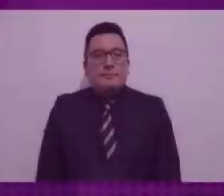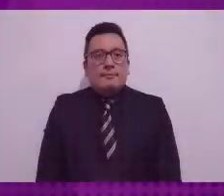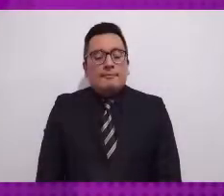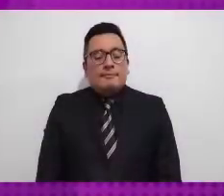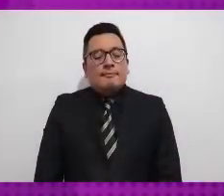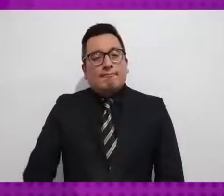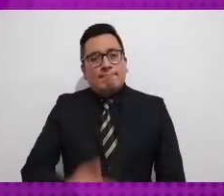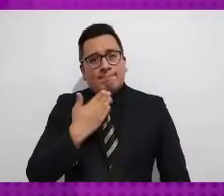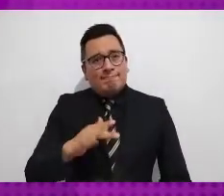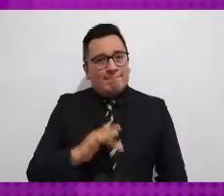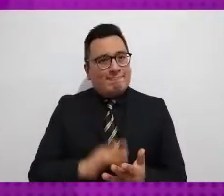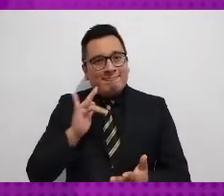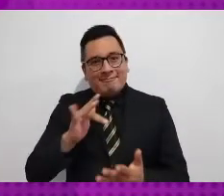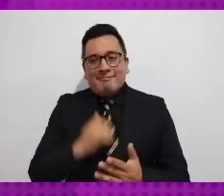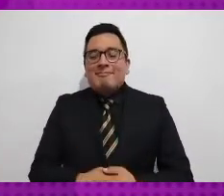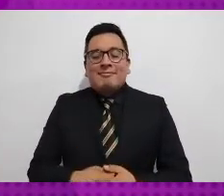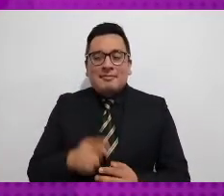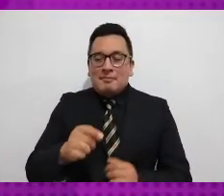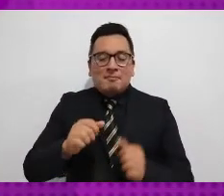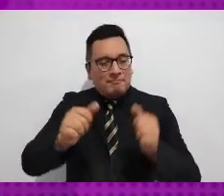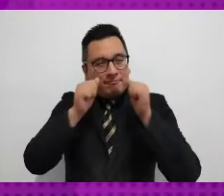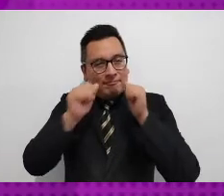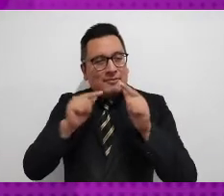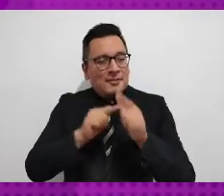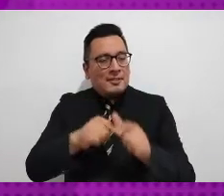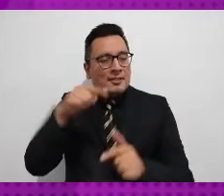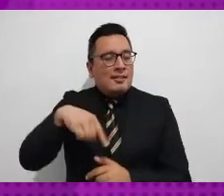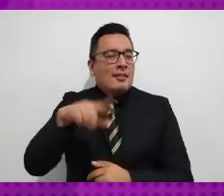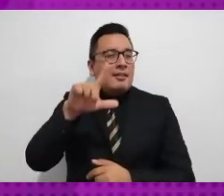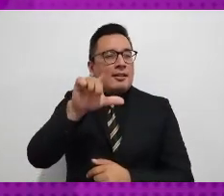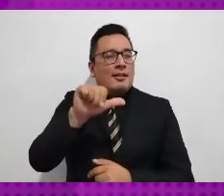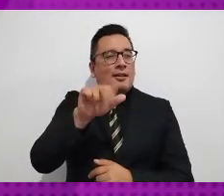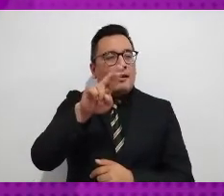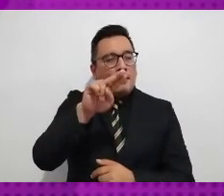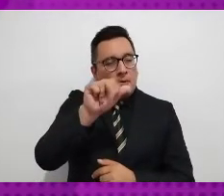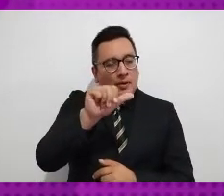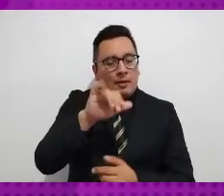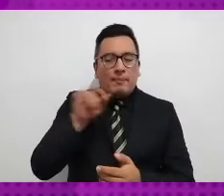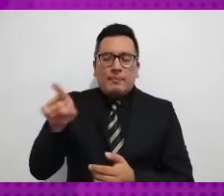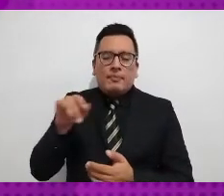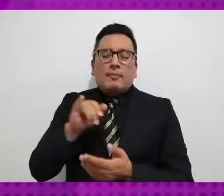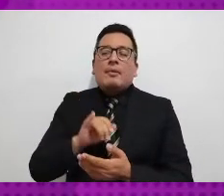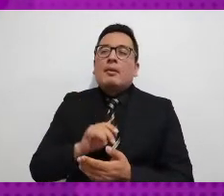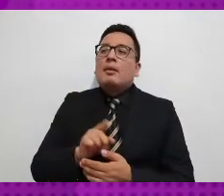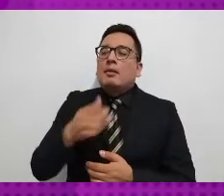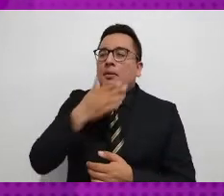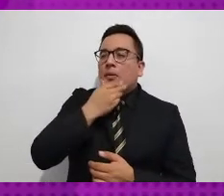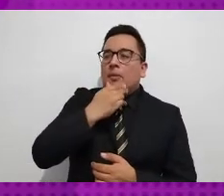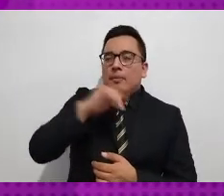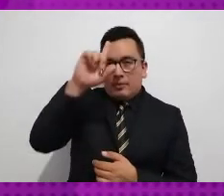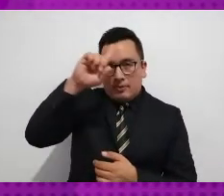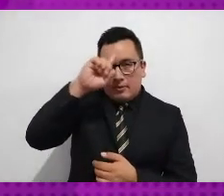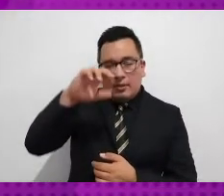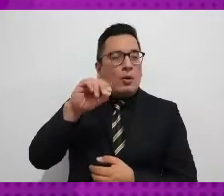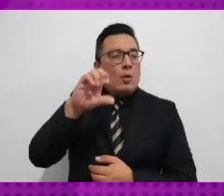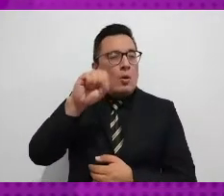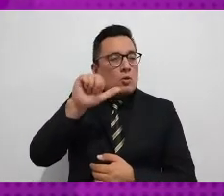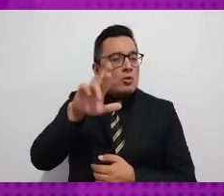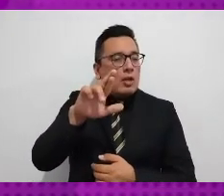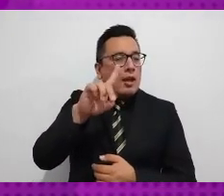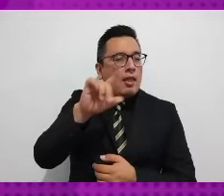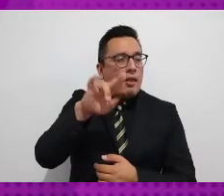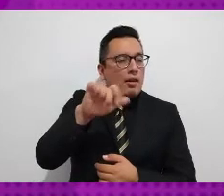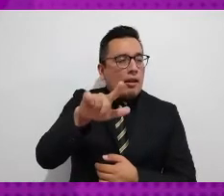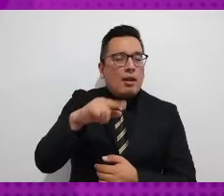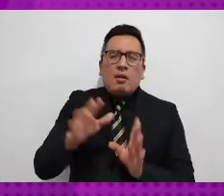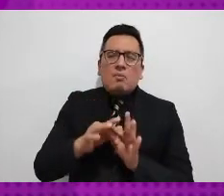Muchas gracias por continuar con nosotros aquí en la urna y está con nosotros el consejero electoral Oscar Daniel Rodríguez Fuentes y estamos hablando de esta